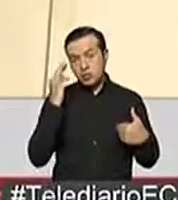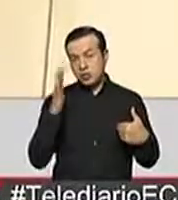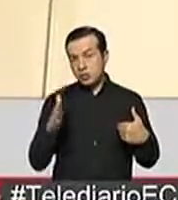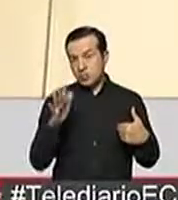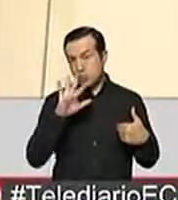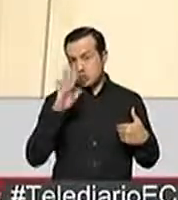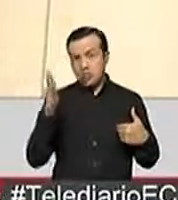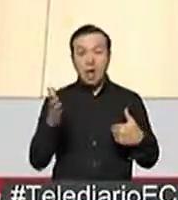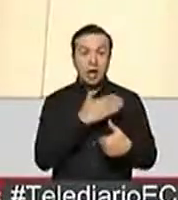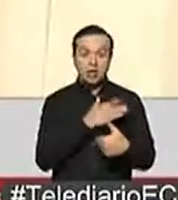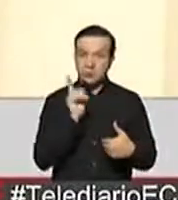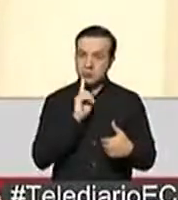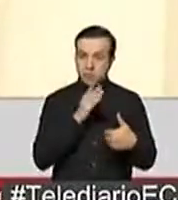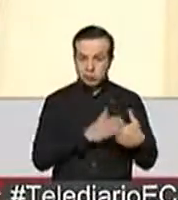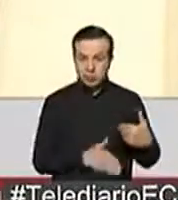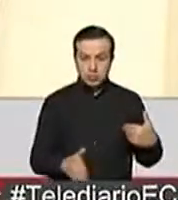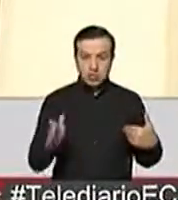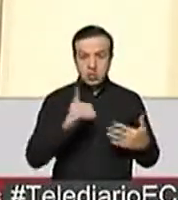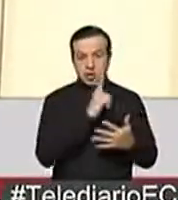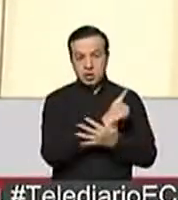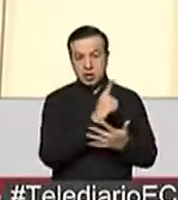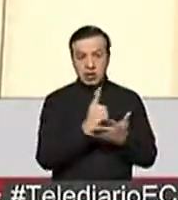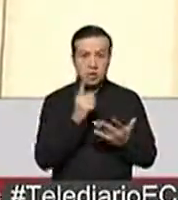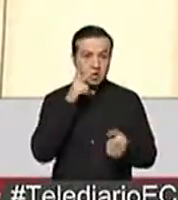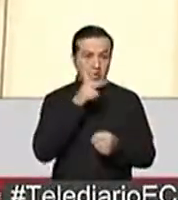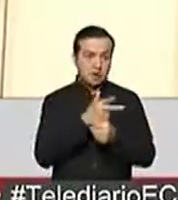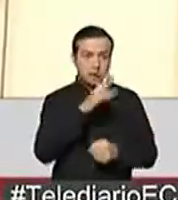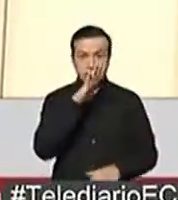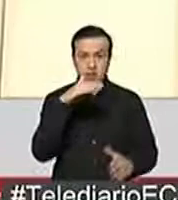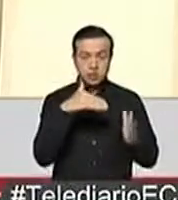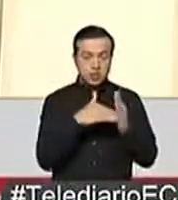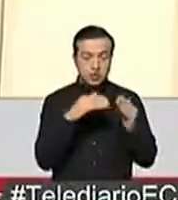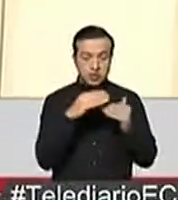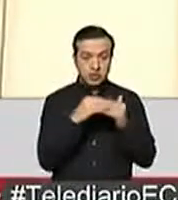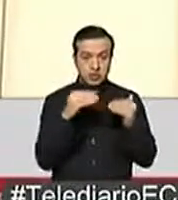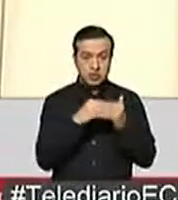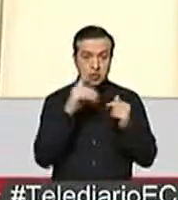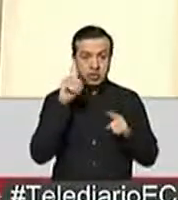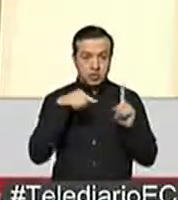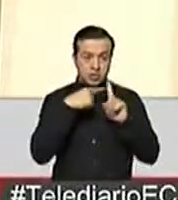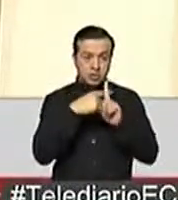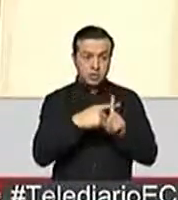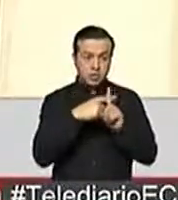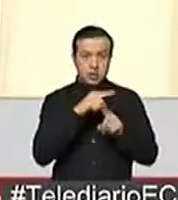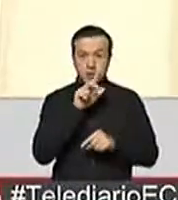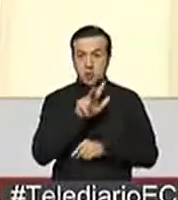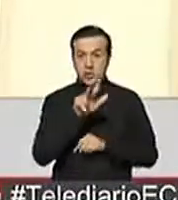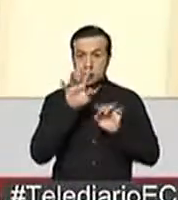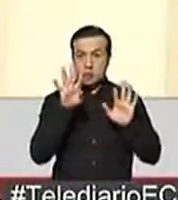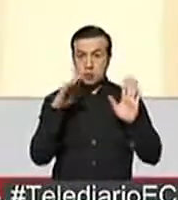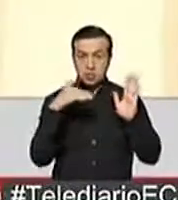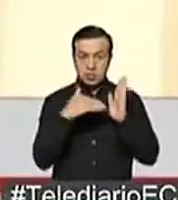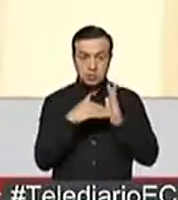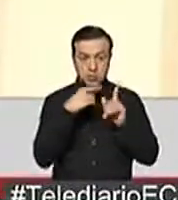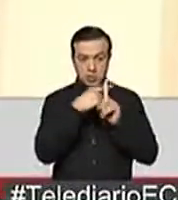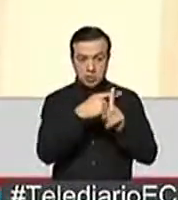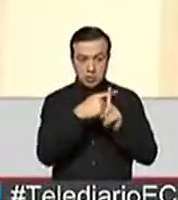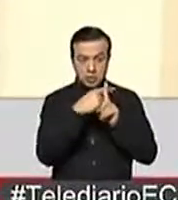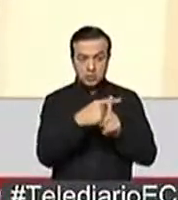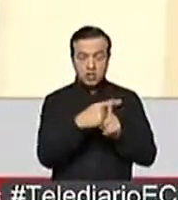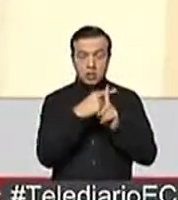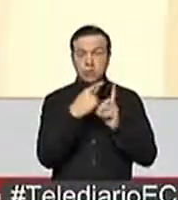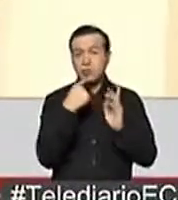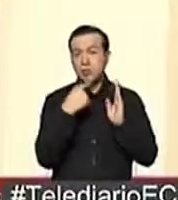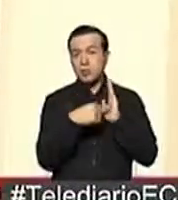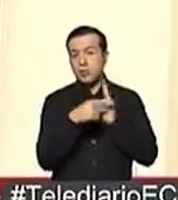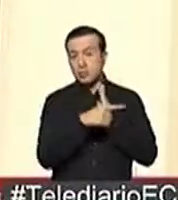no podemos antes de aquello. Cada cámara cuesta $5,000, pero tenemos cámaras de largo alcance que cuestan hasta $39,000. Esas cámaras de largo alcance, por